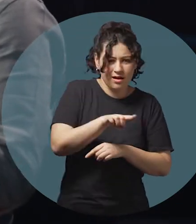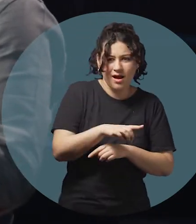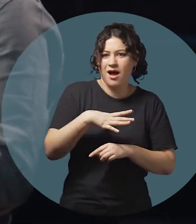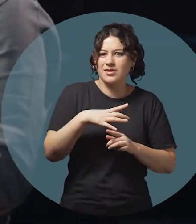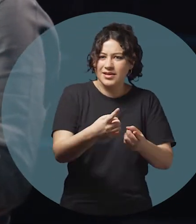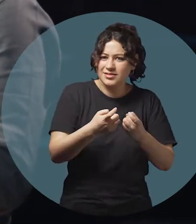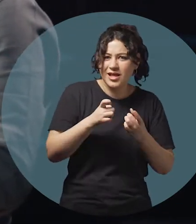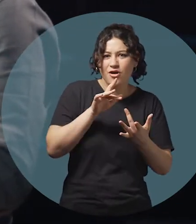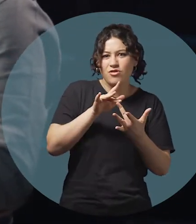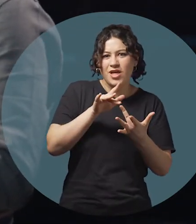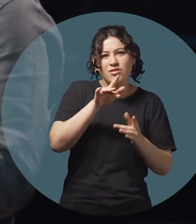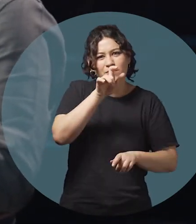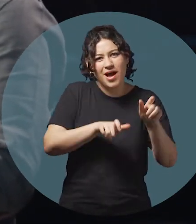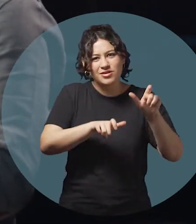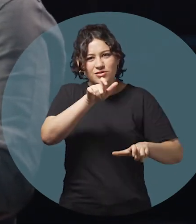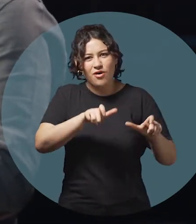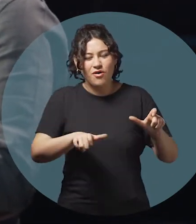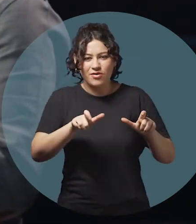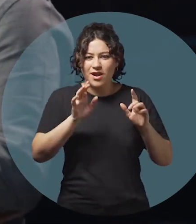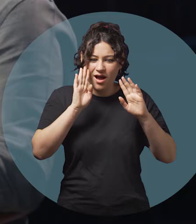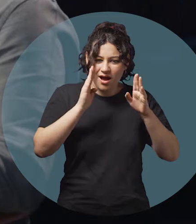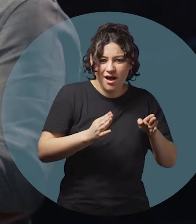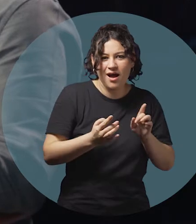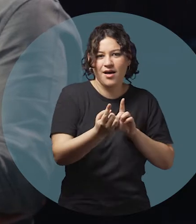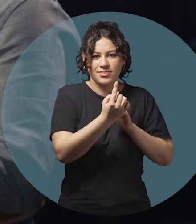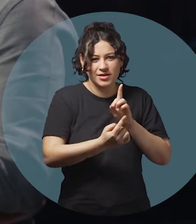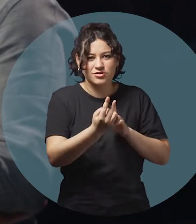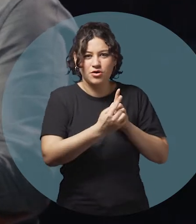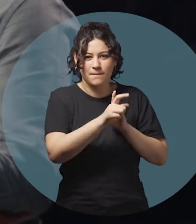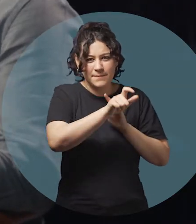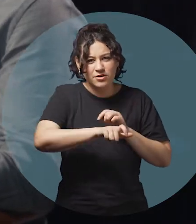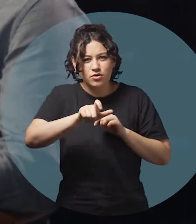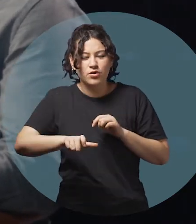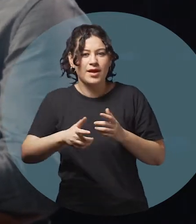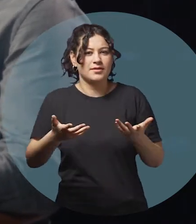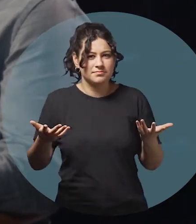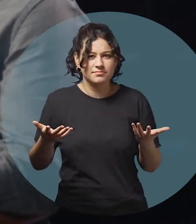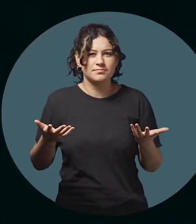una necesidad de estar con otros, ¿no? en la atención de las personas.